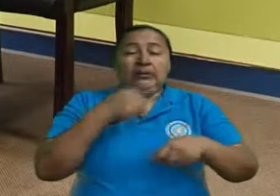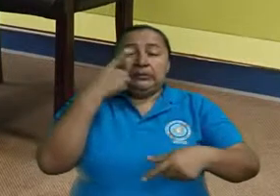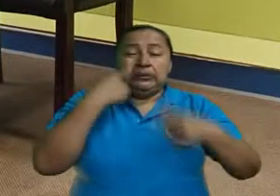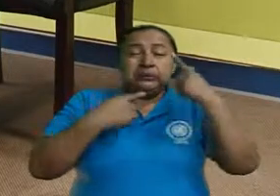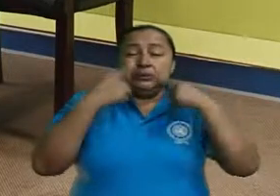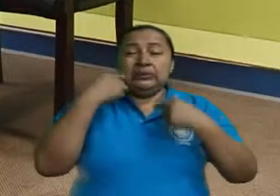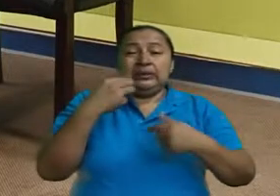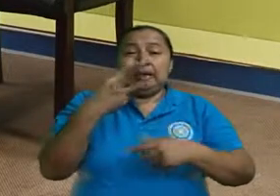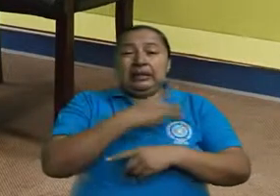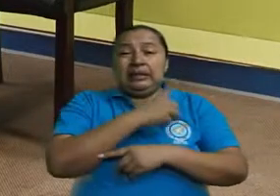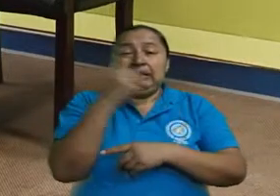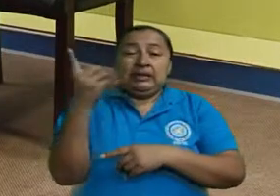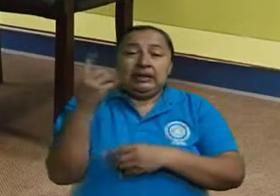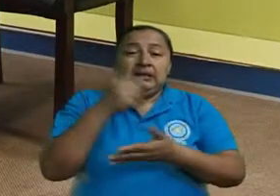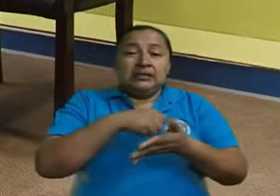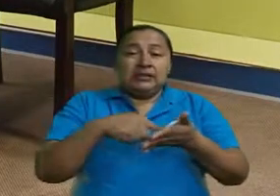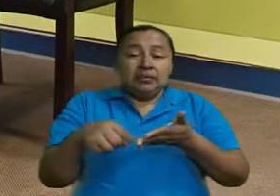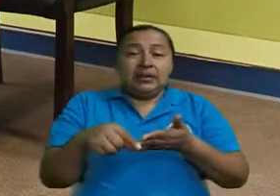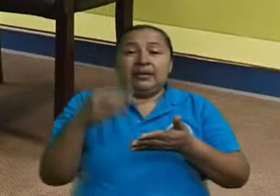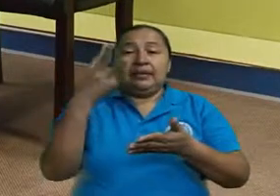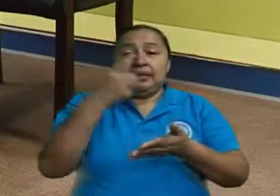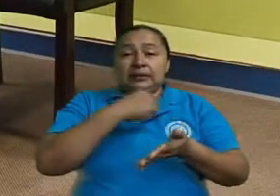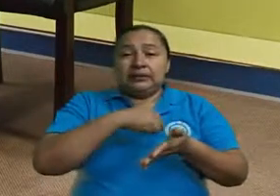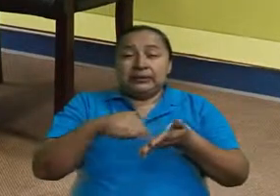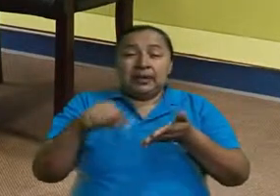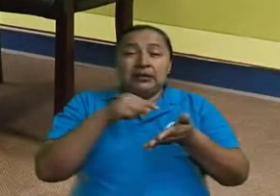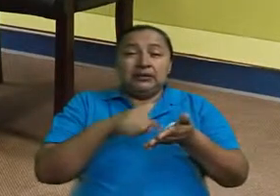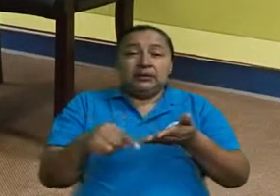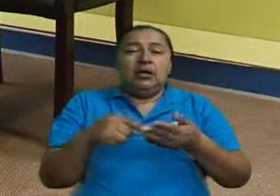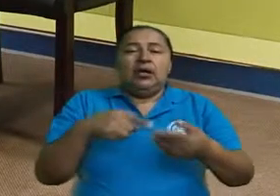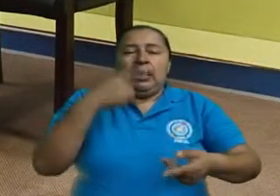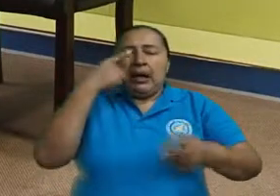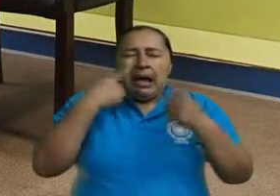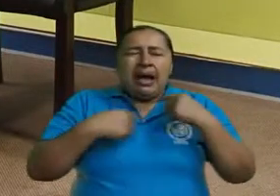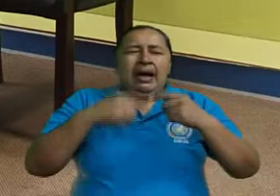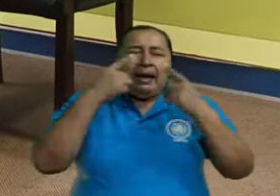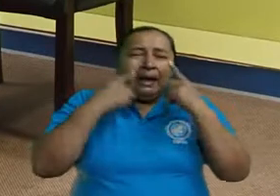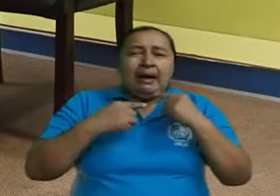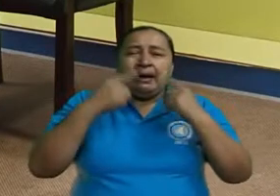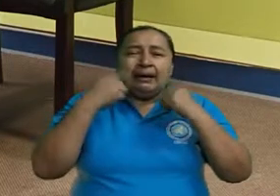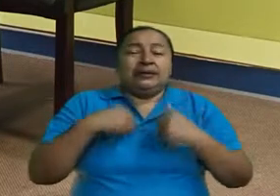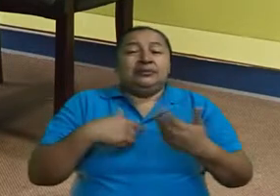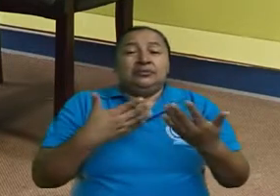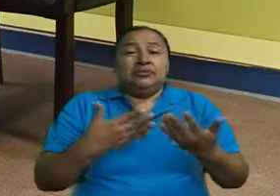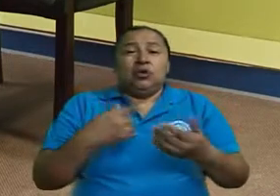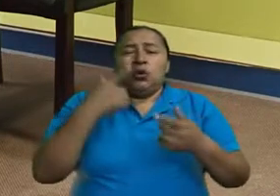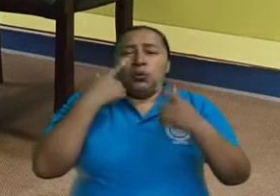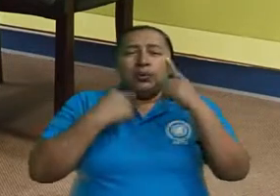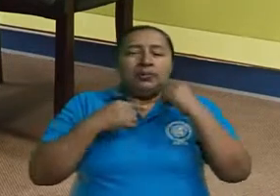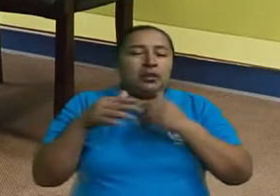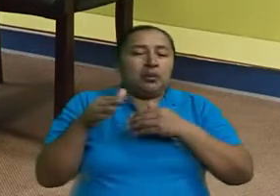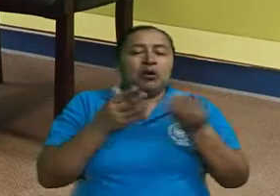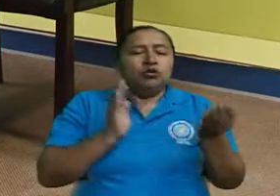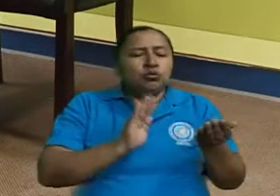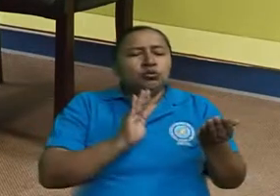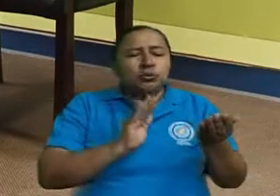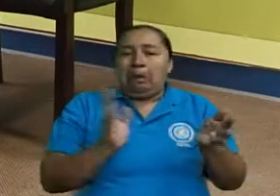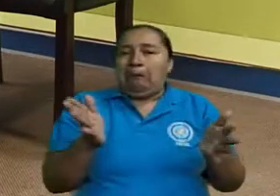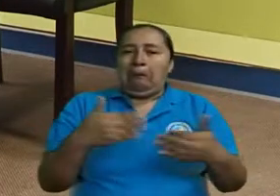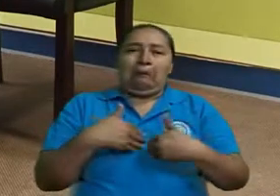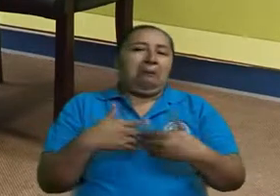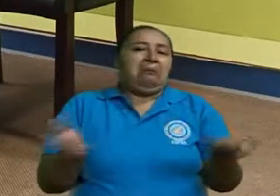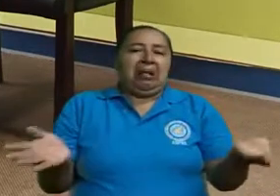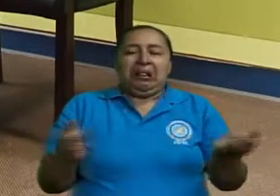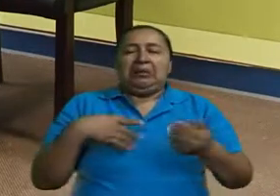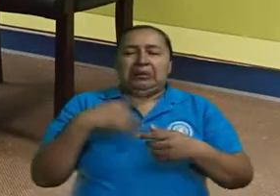semana, 3 semanas. Y hablamos de un llanto intenso, o sea, un llanto inconsolable. Entonces ahí